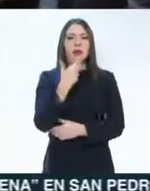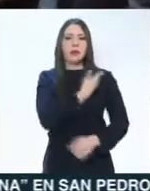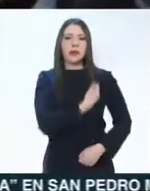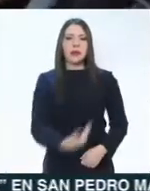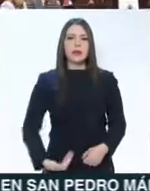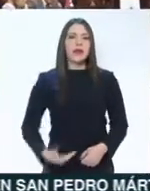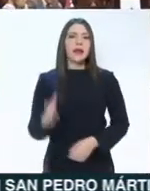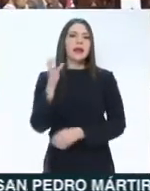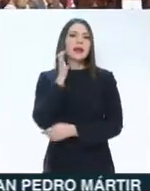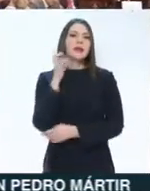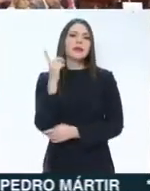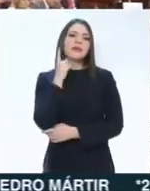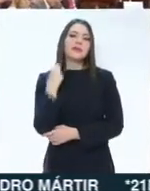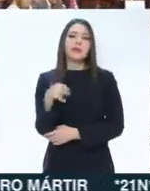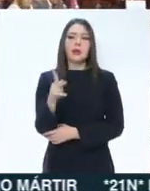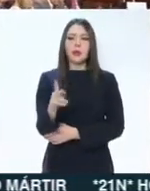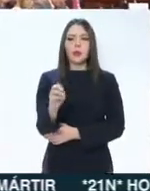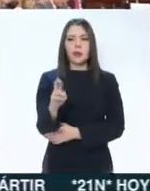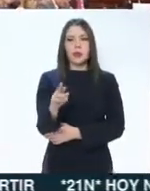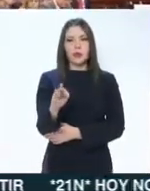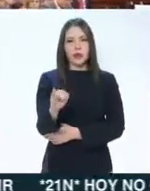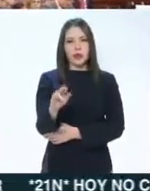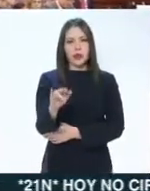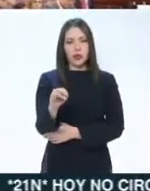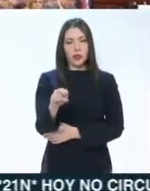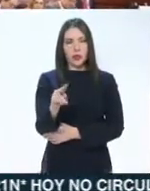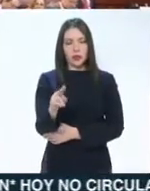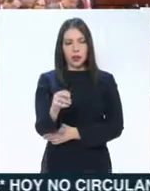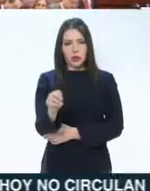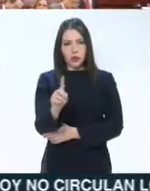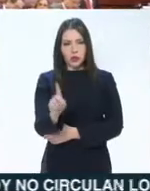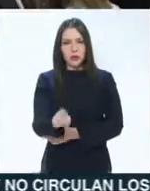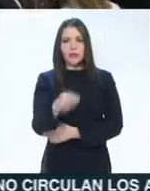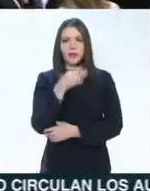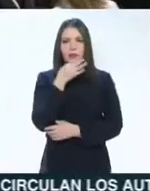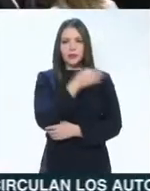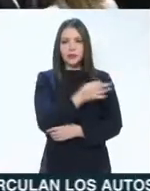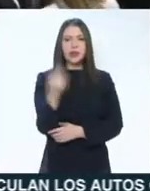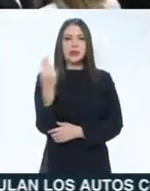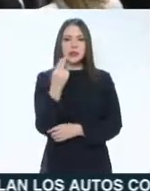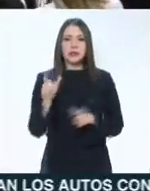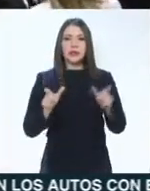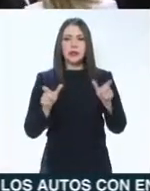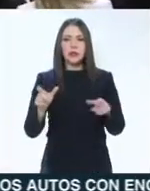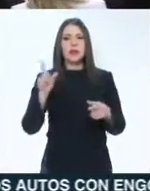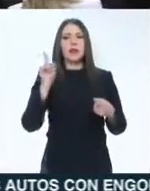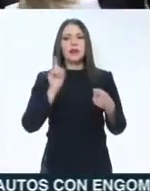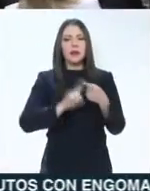y enfoque en los 3 ejes de la Guardia Nacional, como el institucional, derechos humanos y la